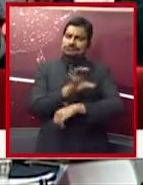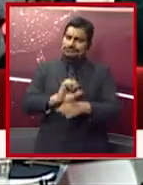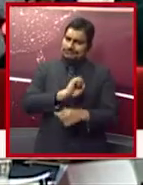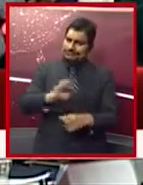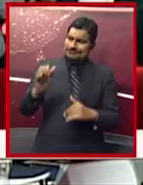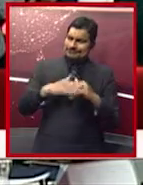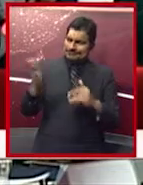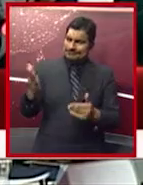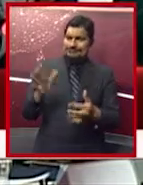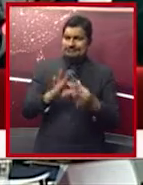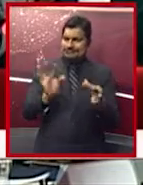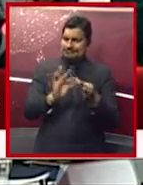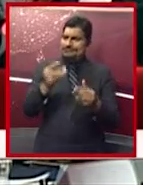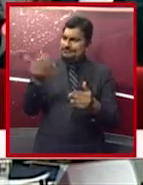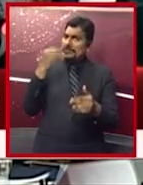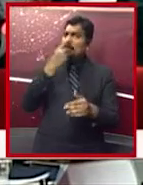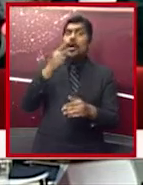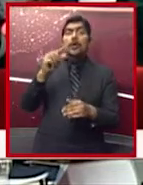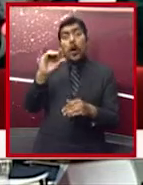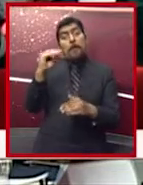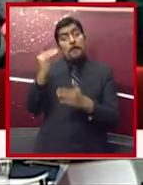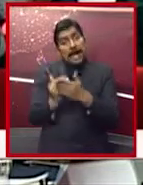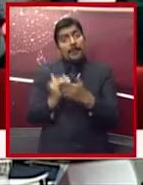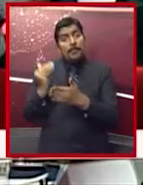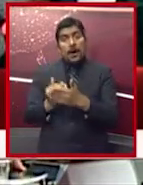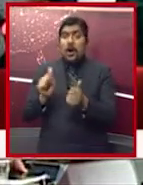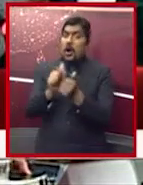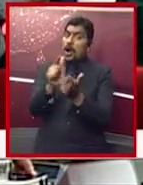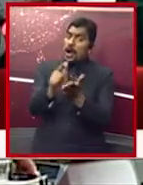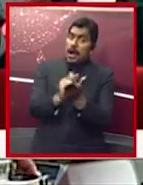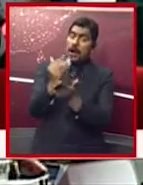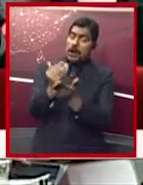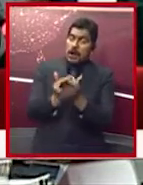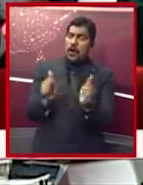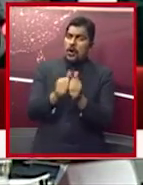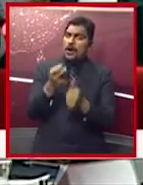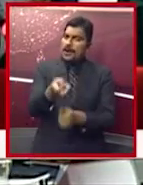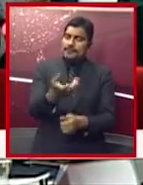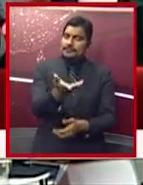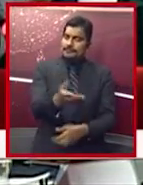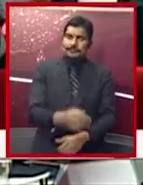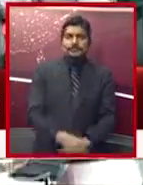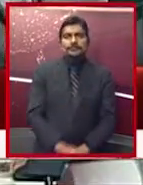altas, cuando se estableció que bajarían los precios con las reformas constitucionales en la materia.